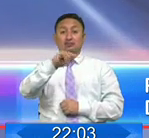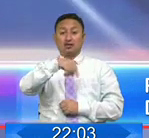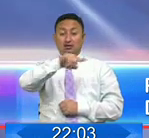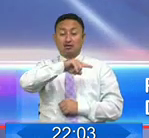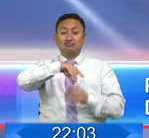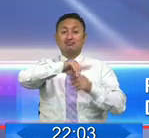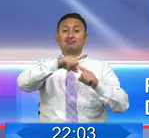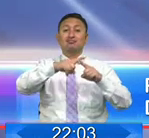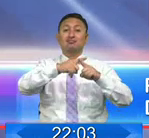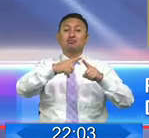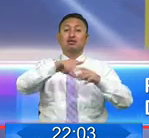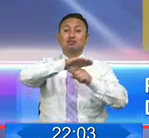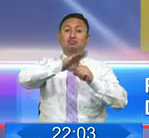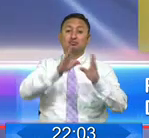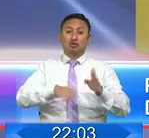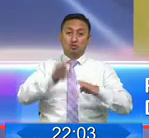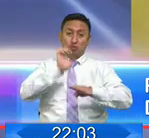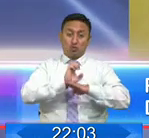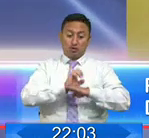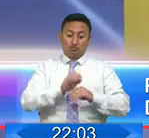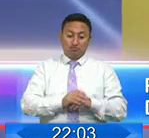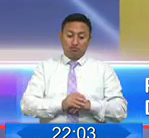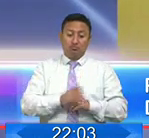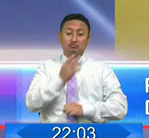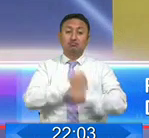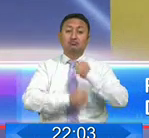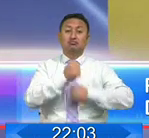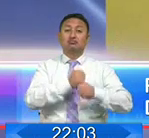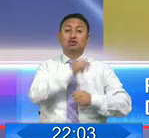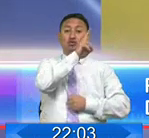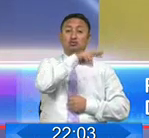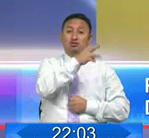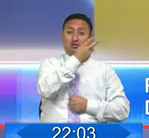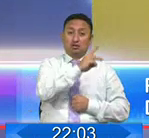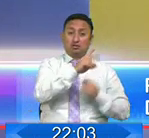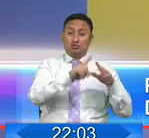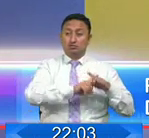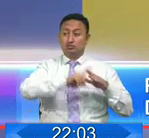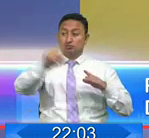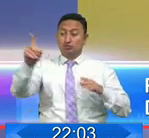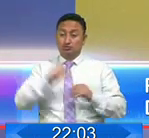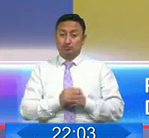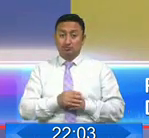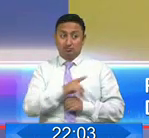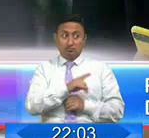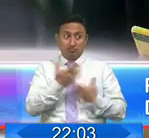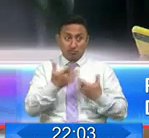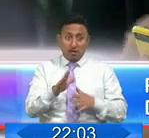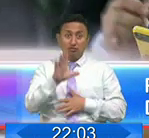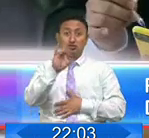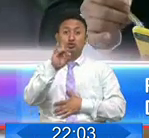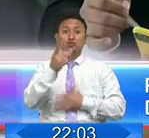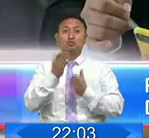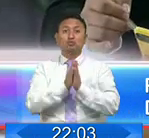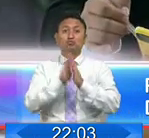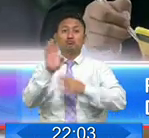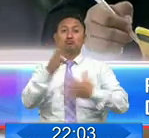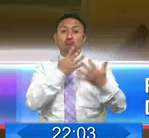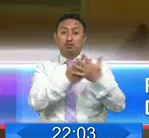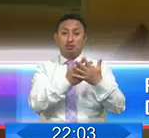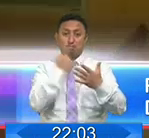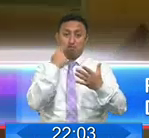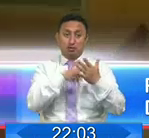se ha detenido el dejo ecuador desde el 2016 con el día suman ocho órdenes de prisión entre éstos está